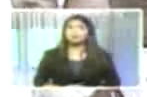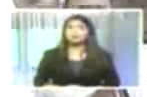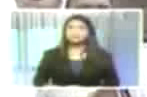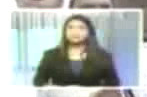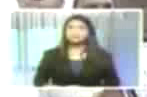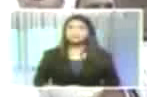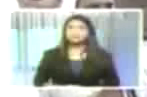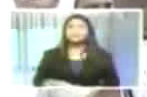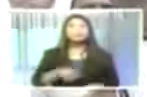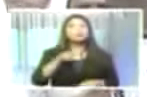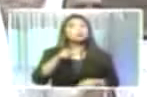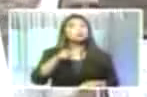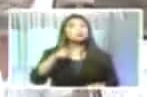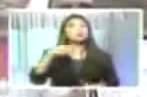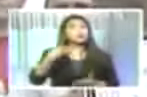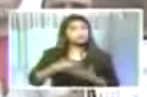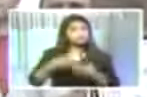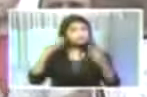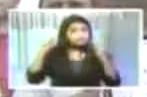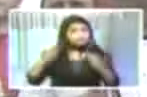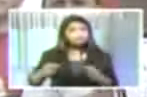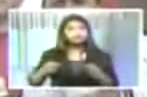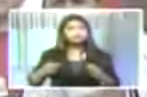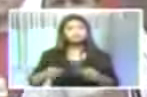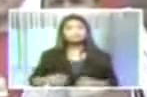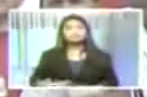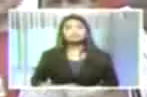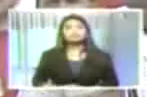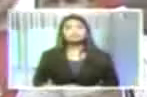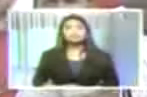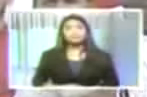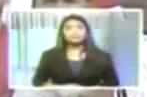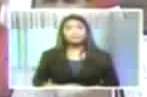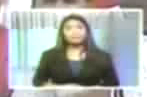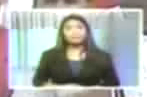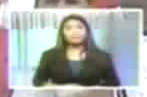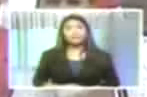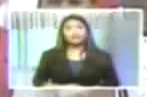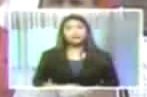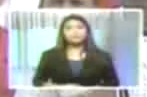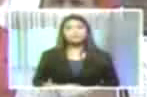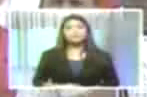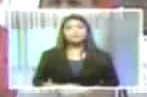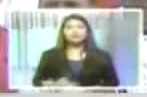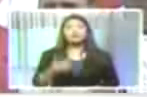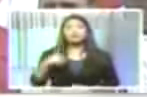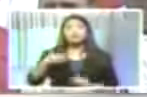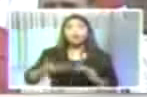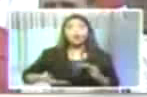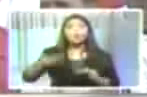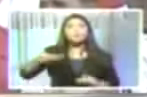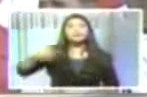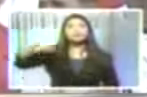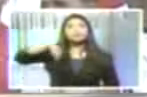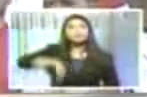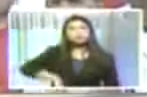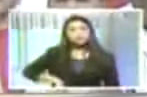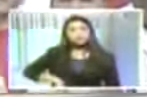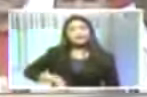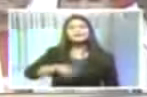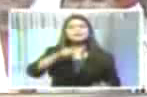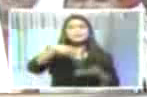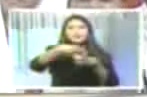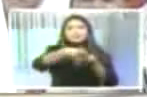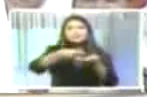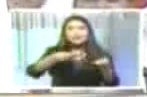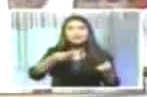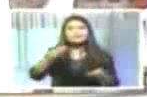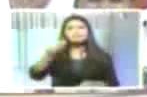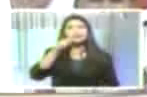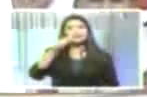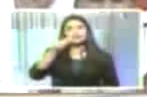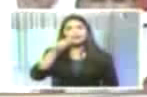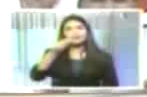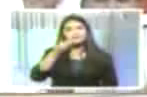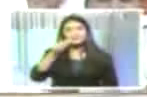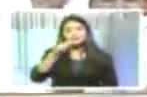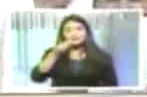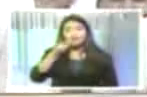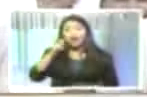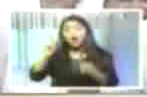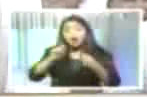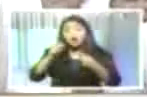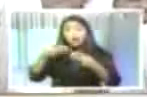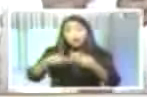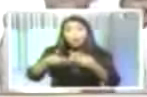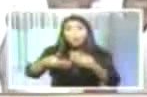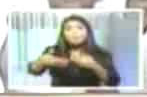usted garantiza, camarada, que cada vez que yo haga el aumento salarial y desestatique en los meses que